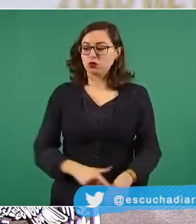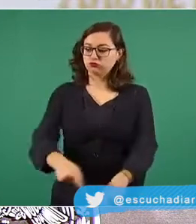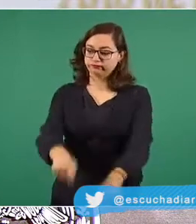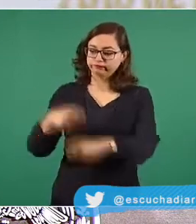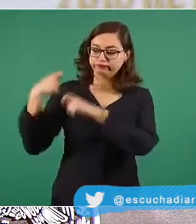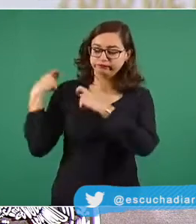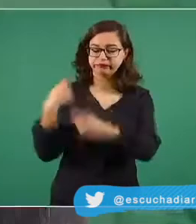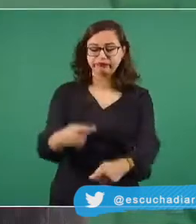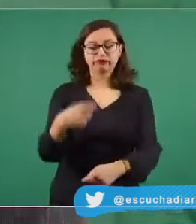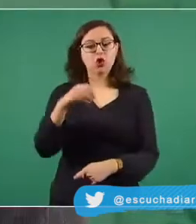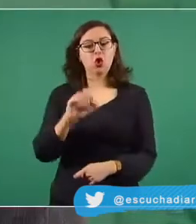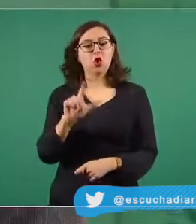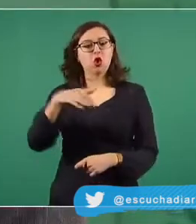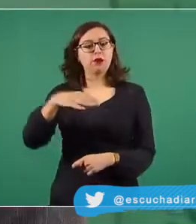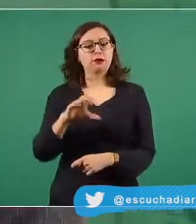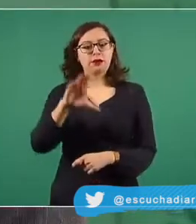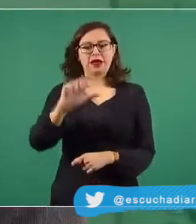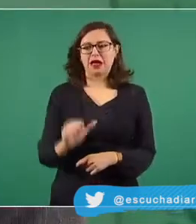turno.